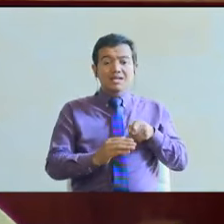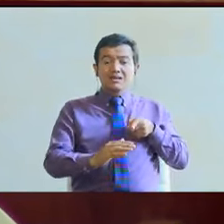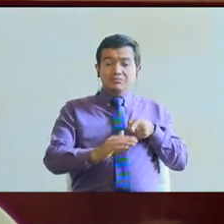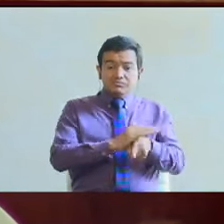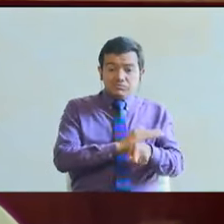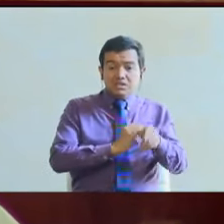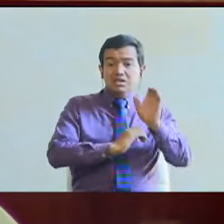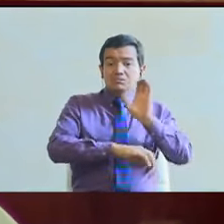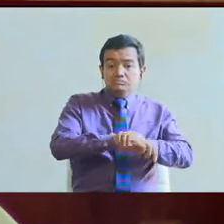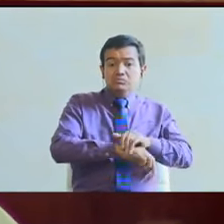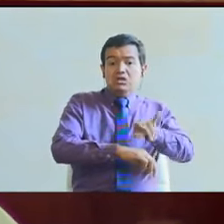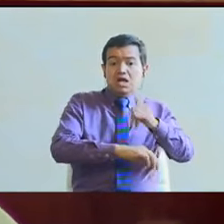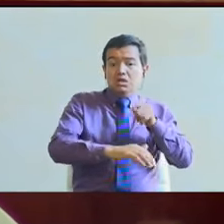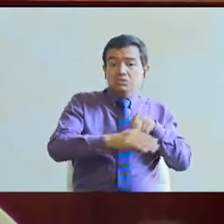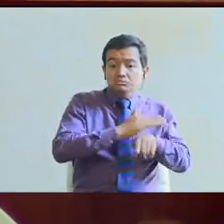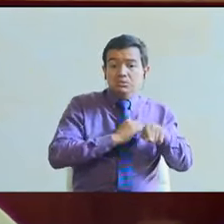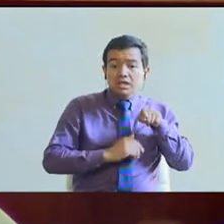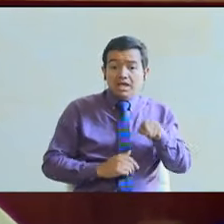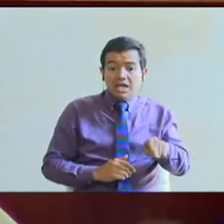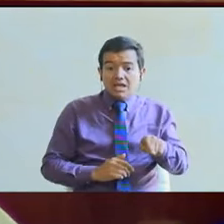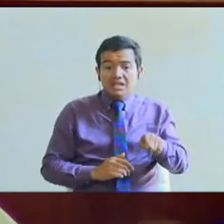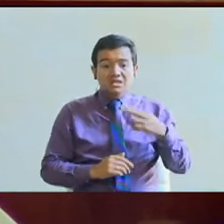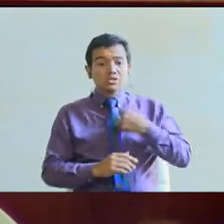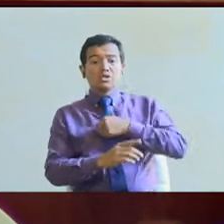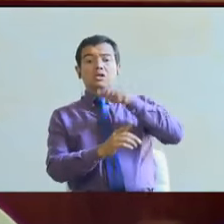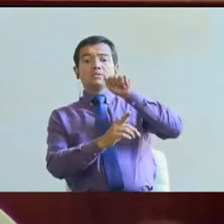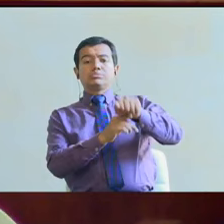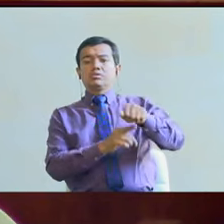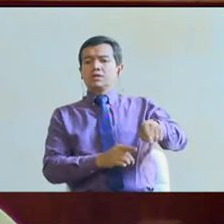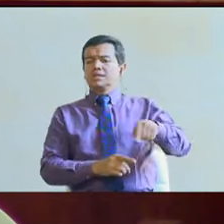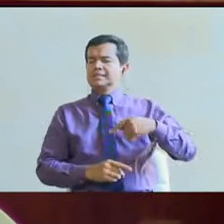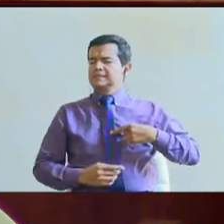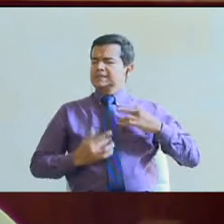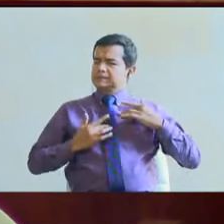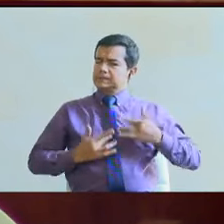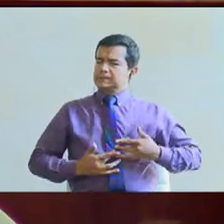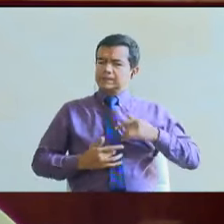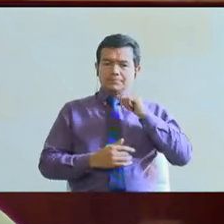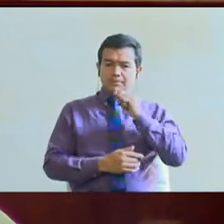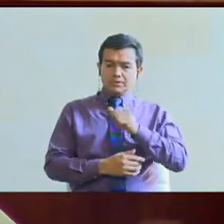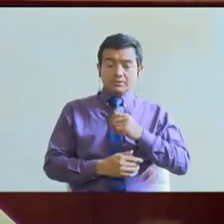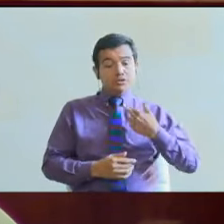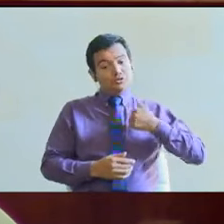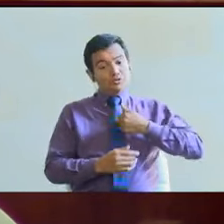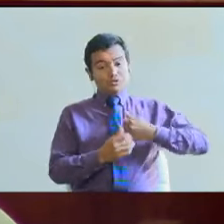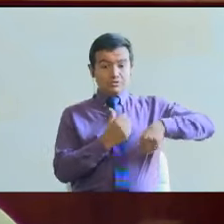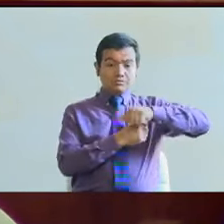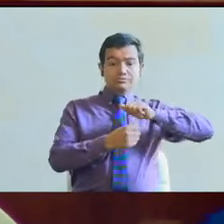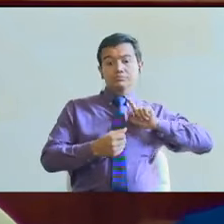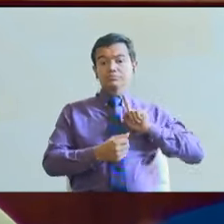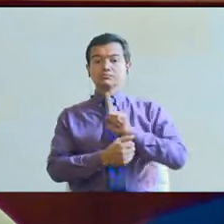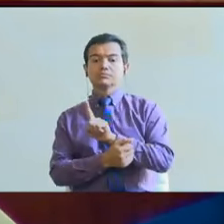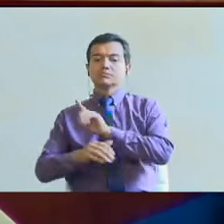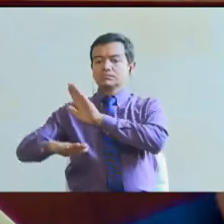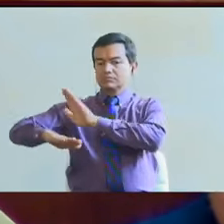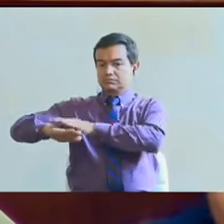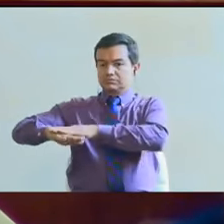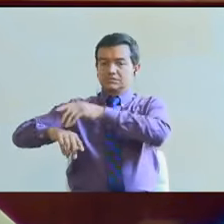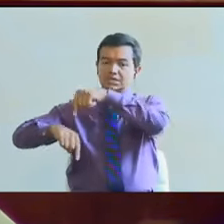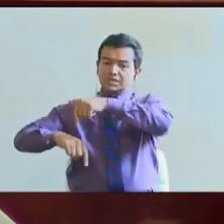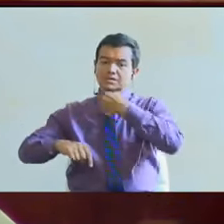olvido por eso estamos aquí para hablar en nombre de ellos y solicitar la solidaridad